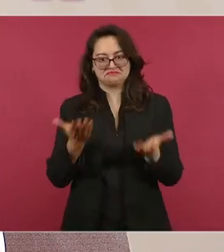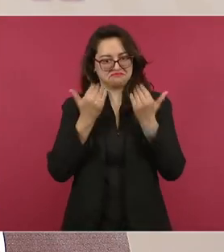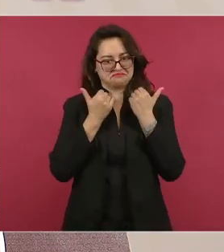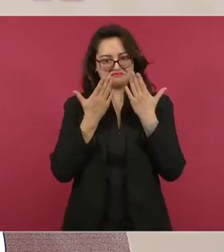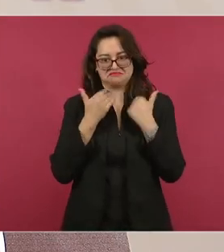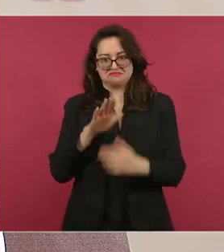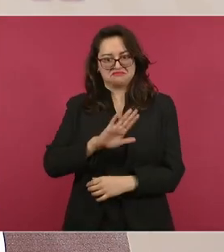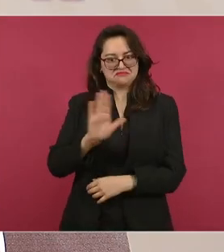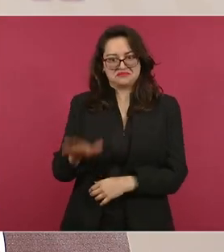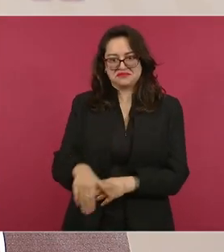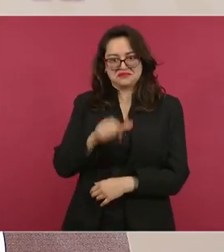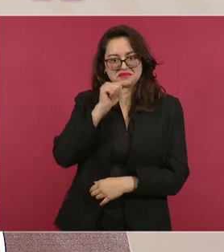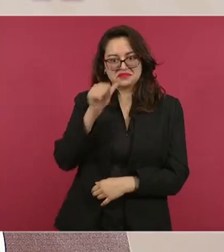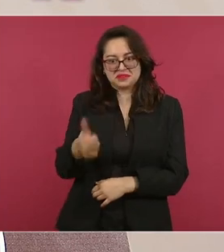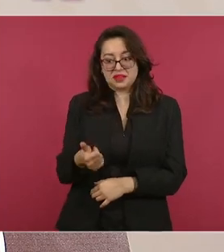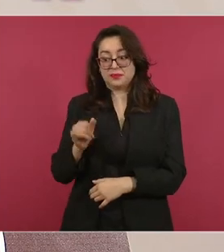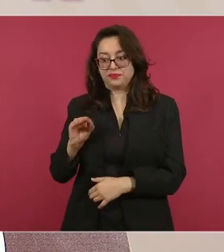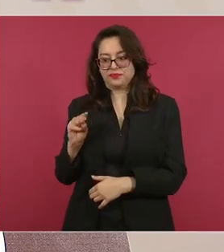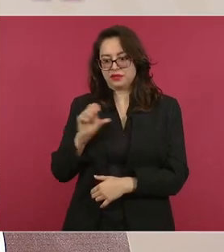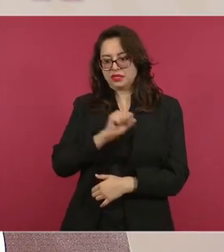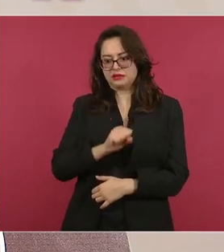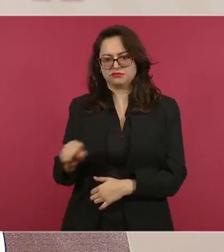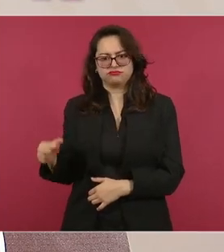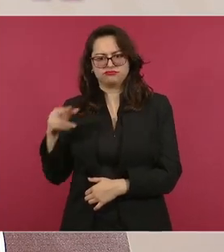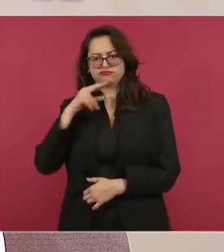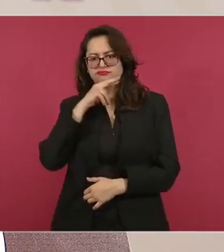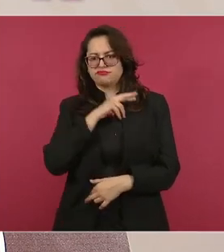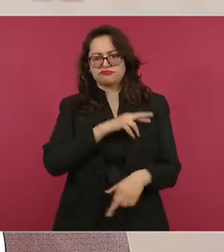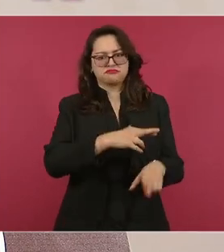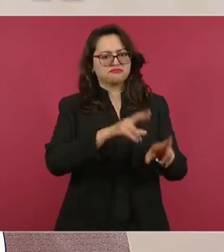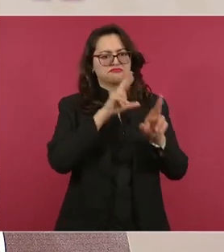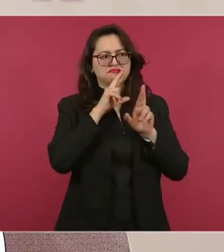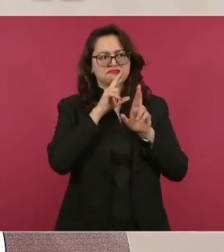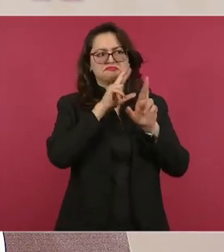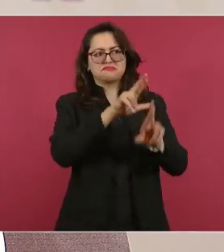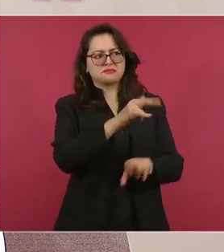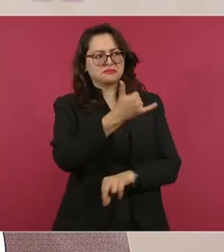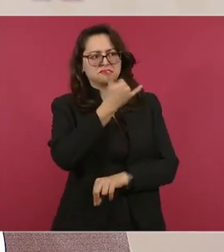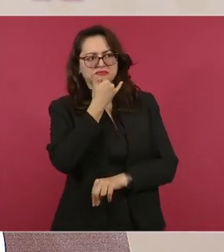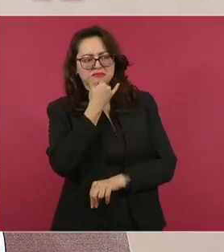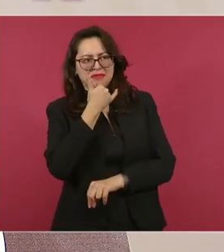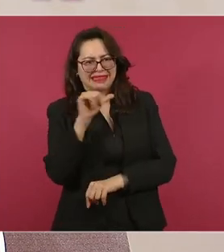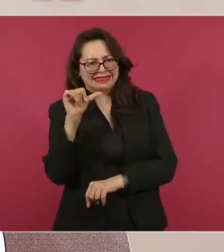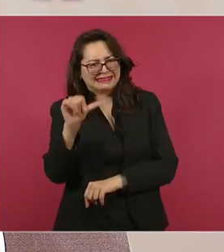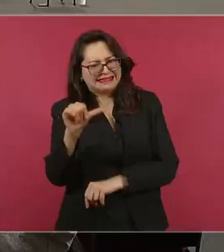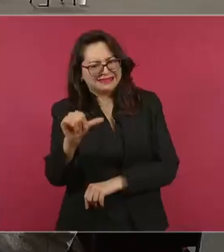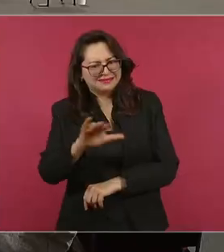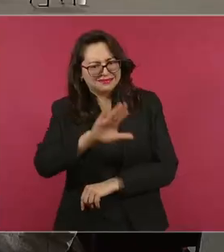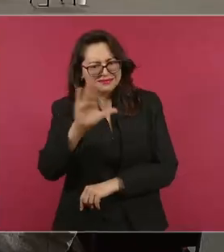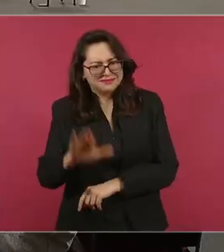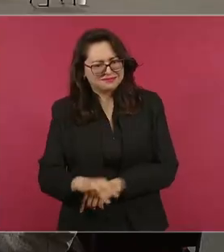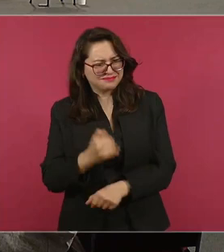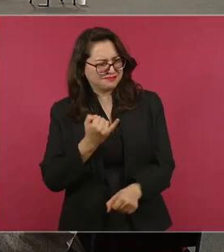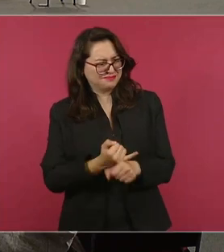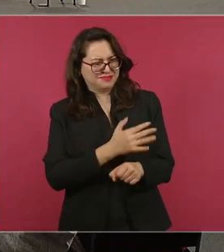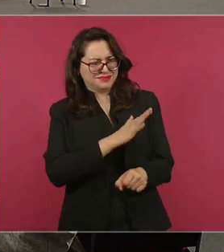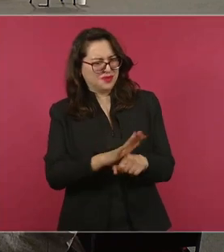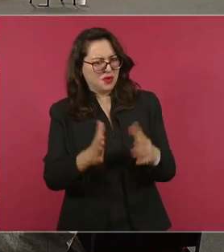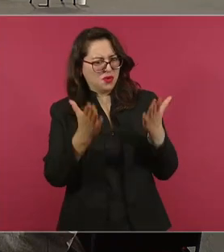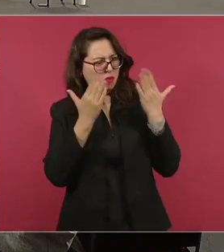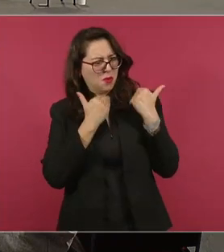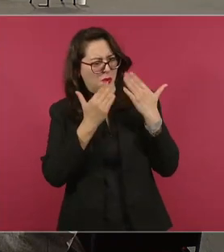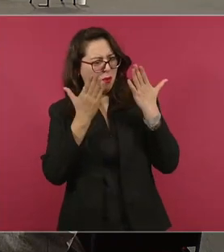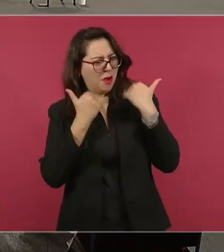Inmediatamente, a través de un comunicado, el Instituto Mexicano del Seguro Social desmintió las versiones publicadas y agregó que tampoco